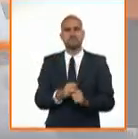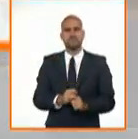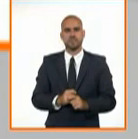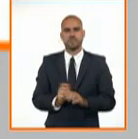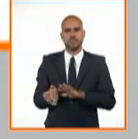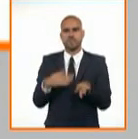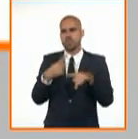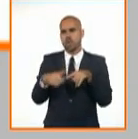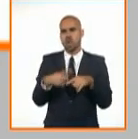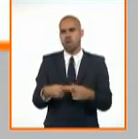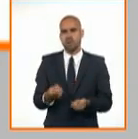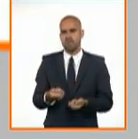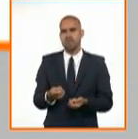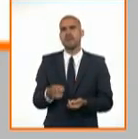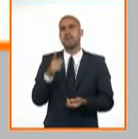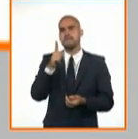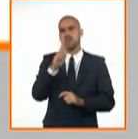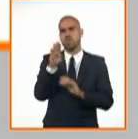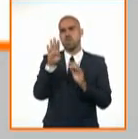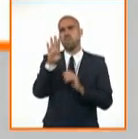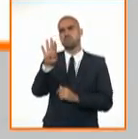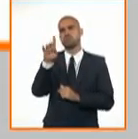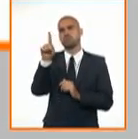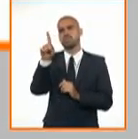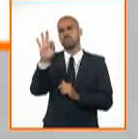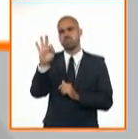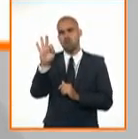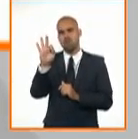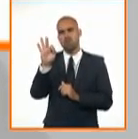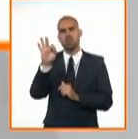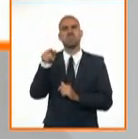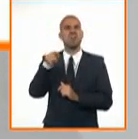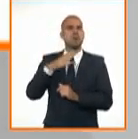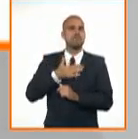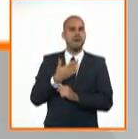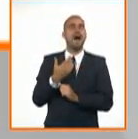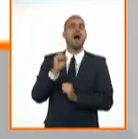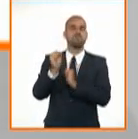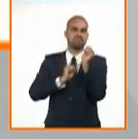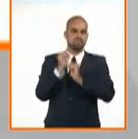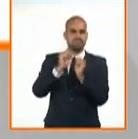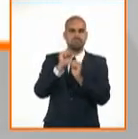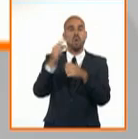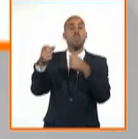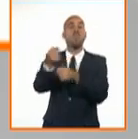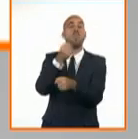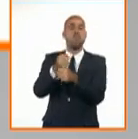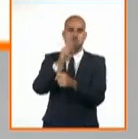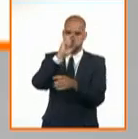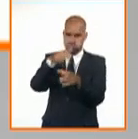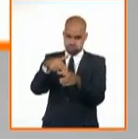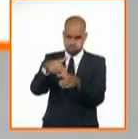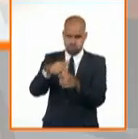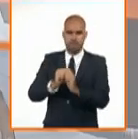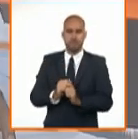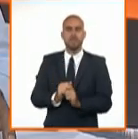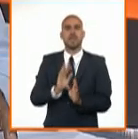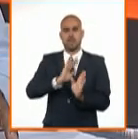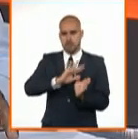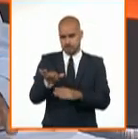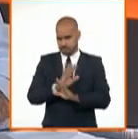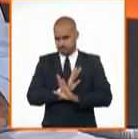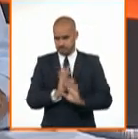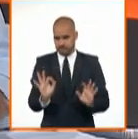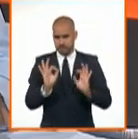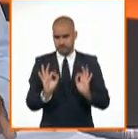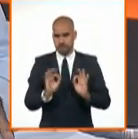en motores en motores diésel actualmente y va a centrarnos en el caso de los